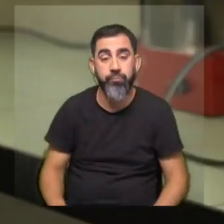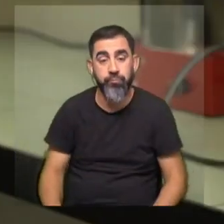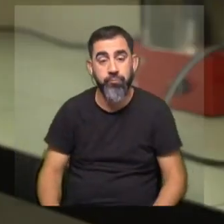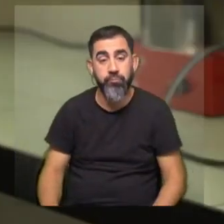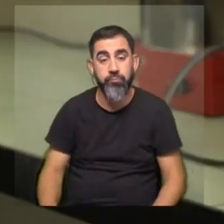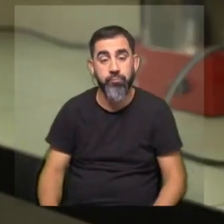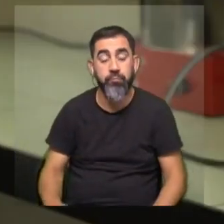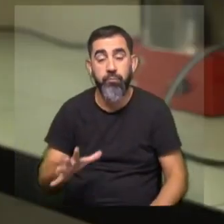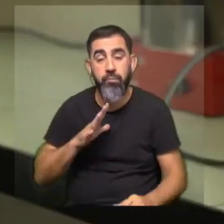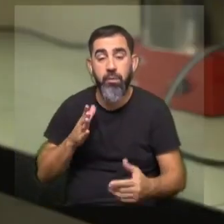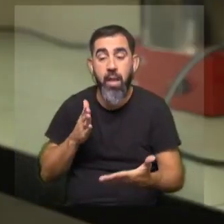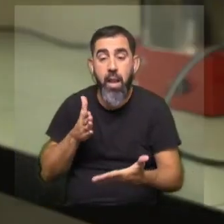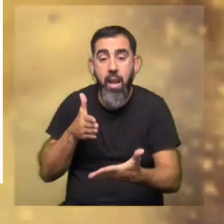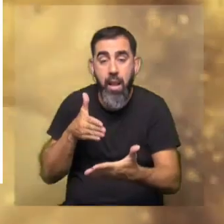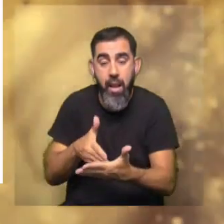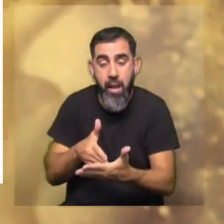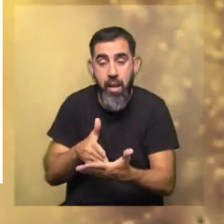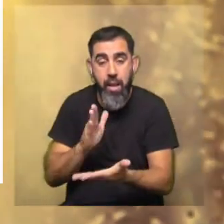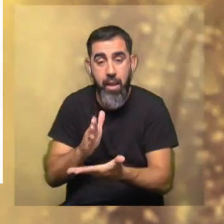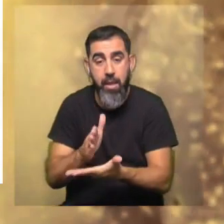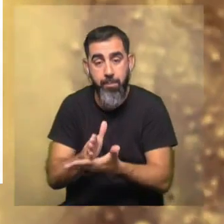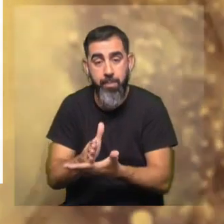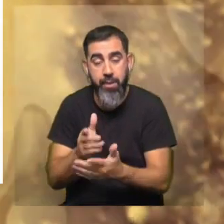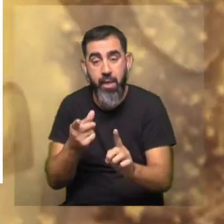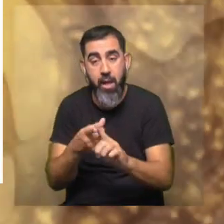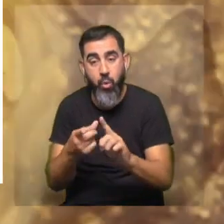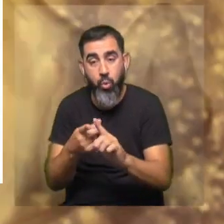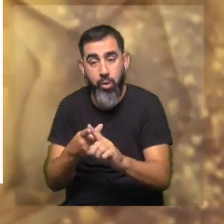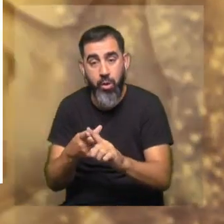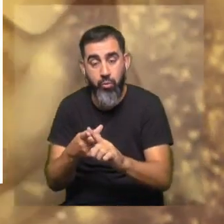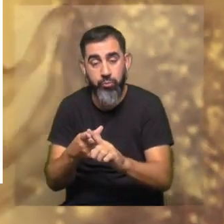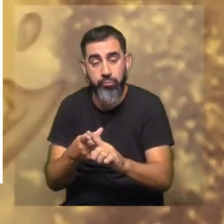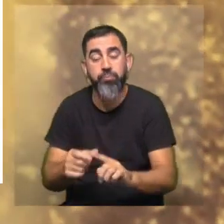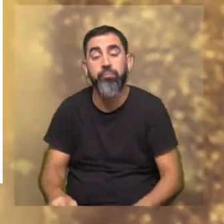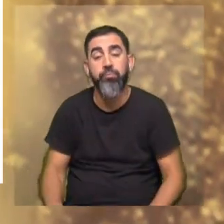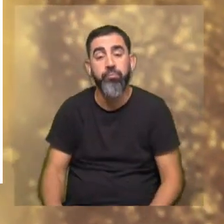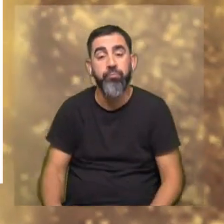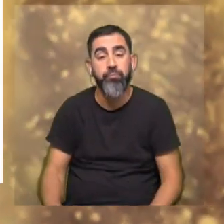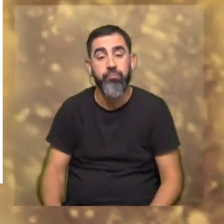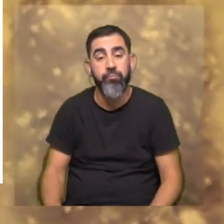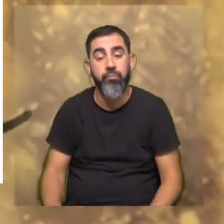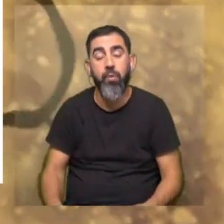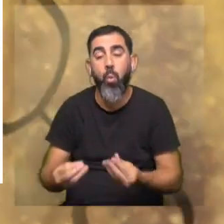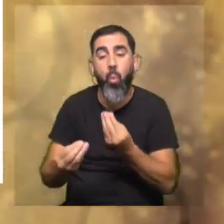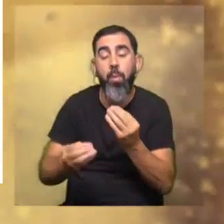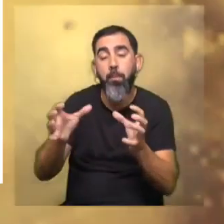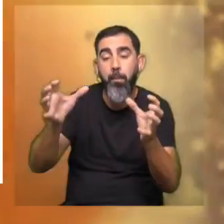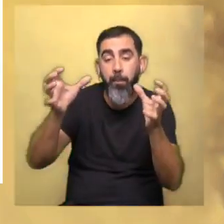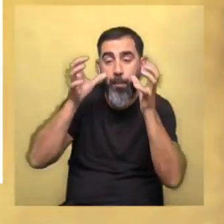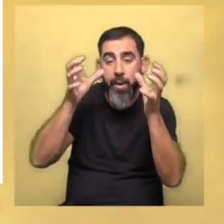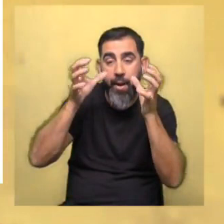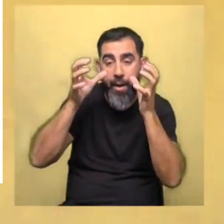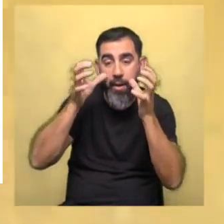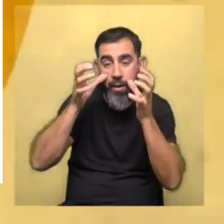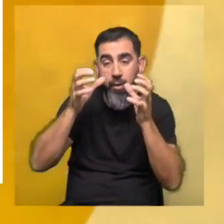hay límites consensuados, hay límites basados en evidencia científica que dicen cuál es el riesgo de radiación o